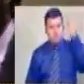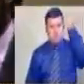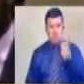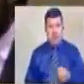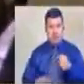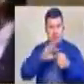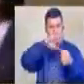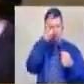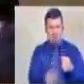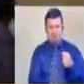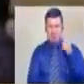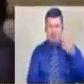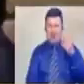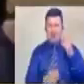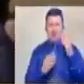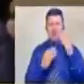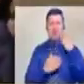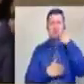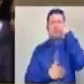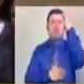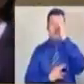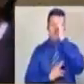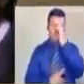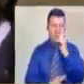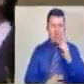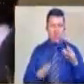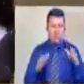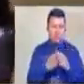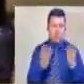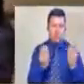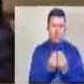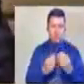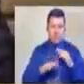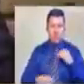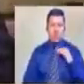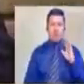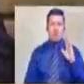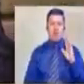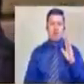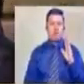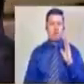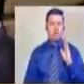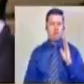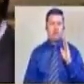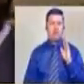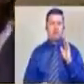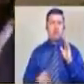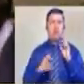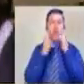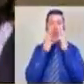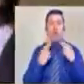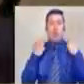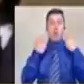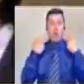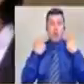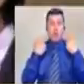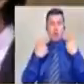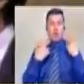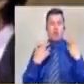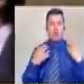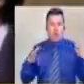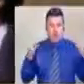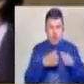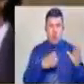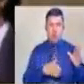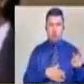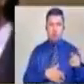mando de los mayores tradicionales de nuestra casta, Guayú, nuestros indígenas,